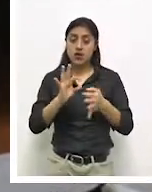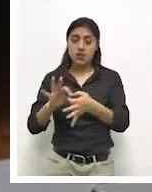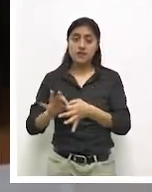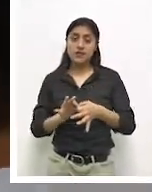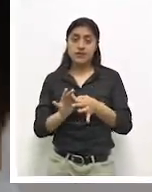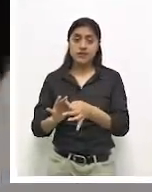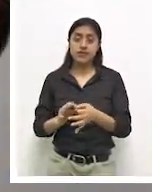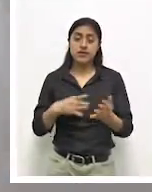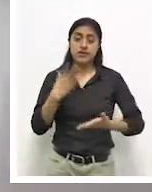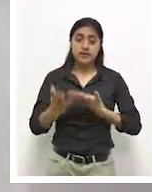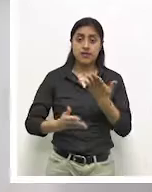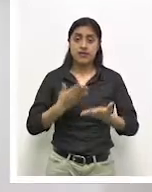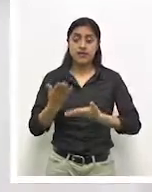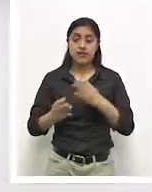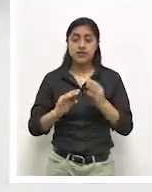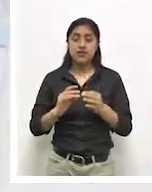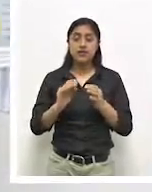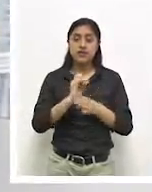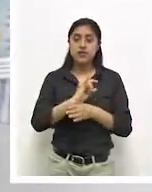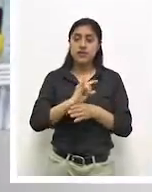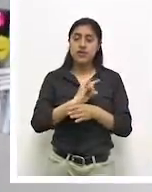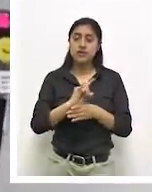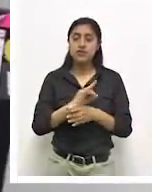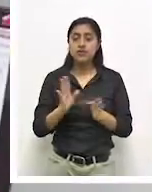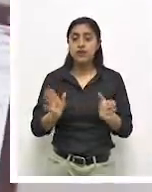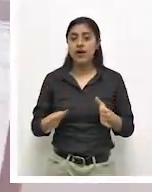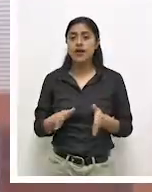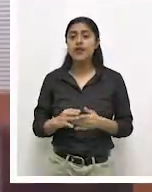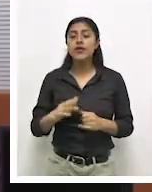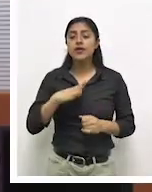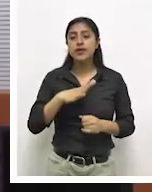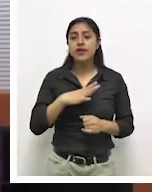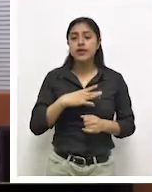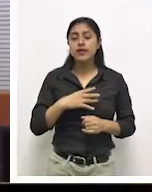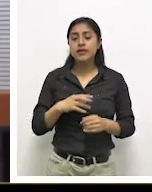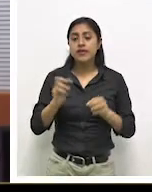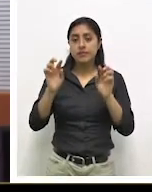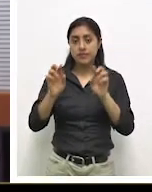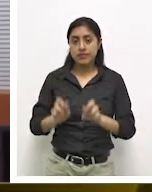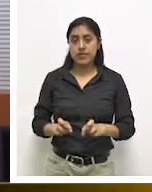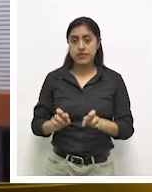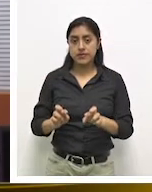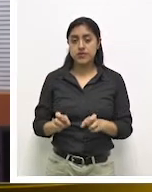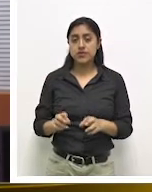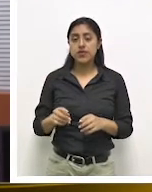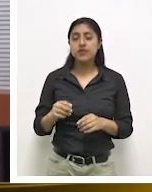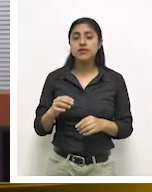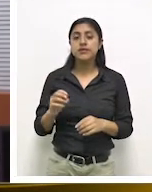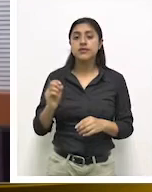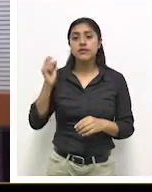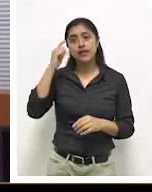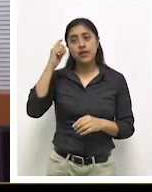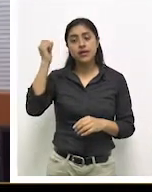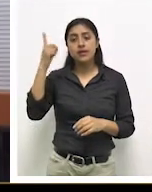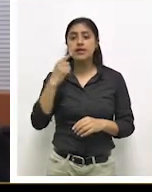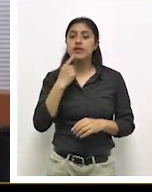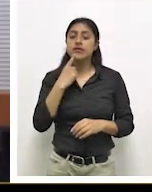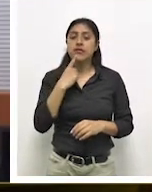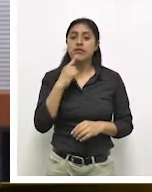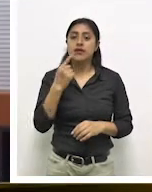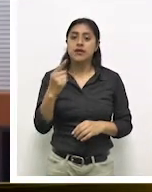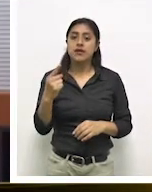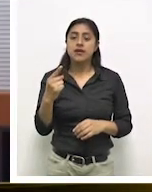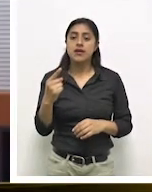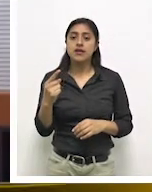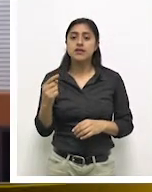demandan atención en idioma inglés, maya y quiché. Acá de Guatemala, ¿verdad?, la República de Guatemala, y tenemos